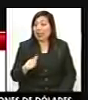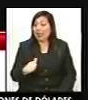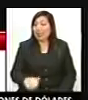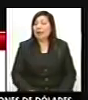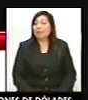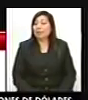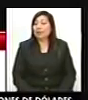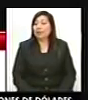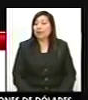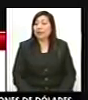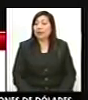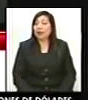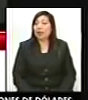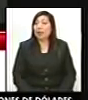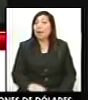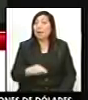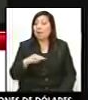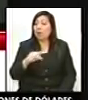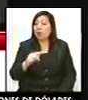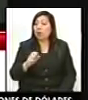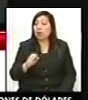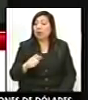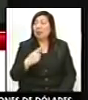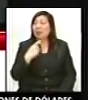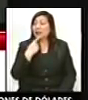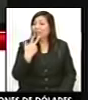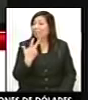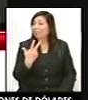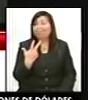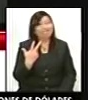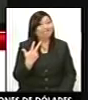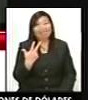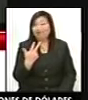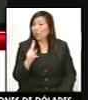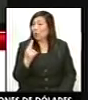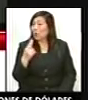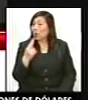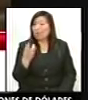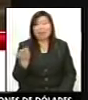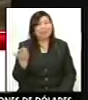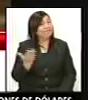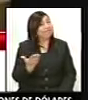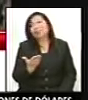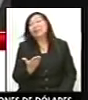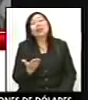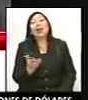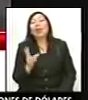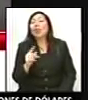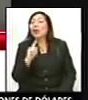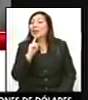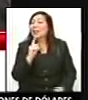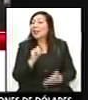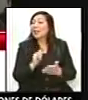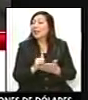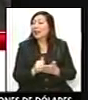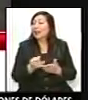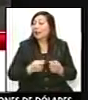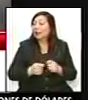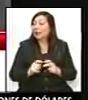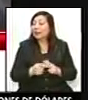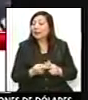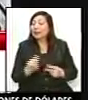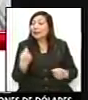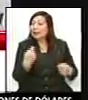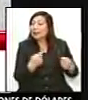Martinelli y Jorge Fernando Guzmán Yangato habrían incurrido en responsabilidad administrativa. No obstante, los indicios de